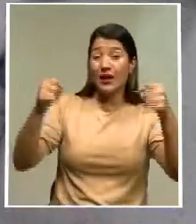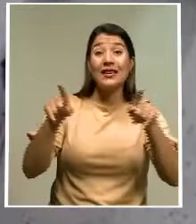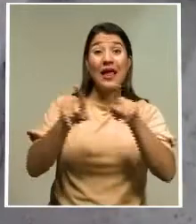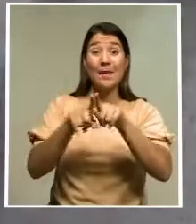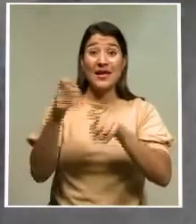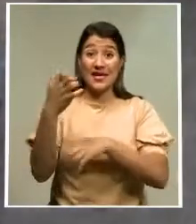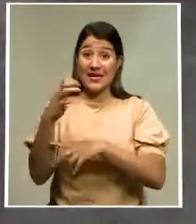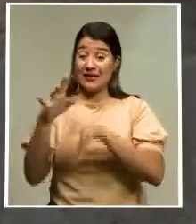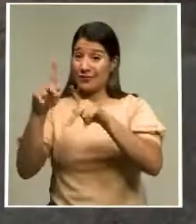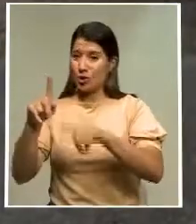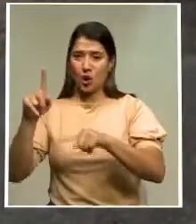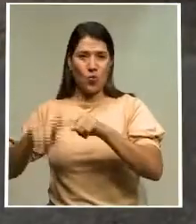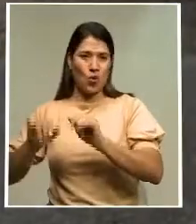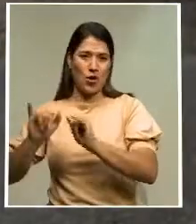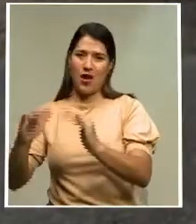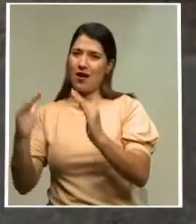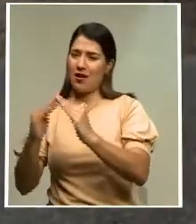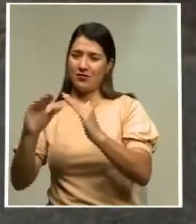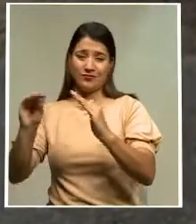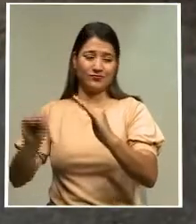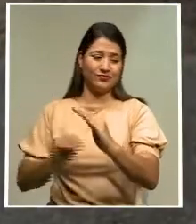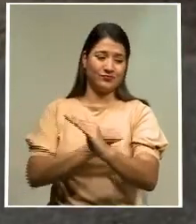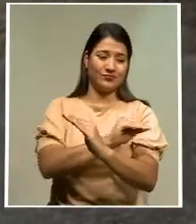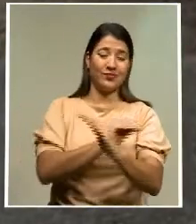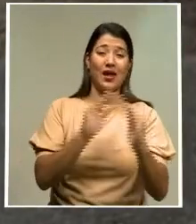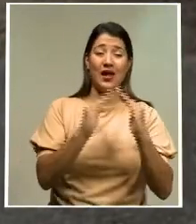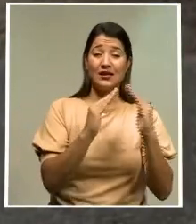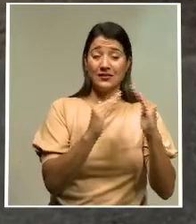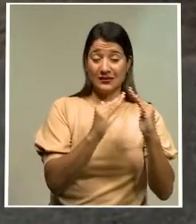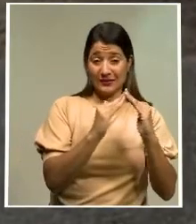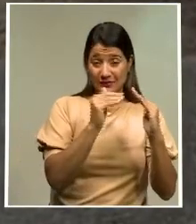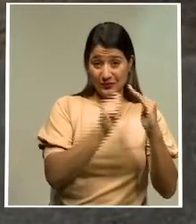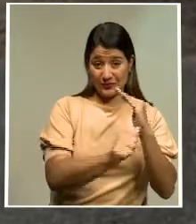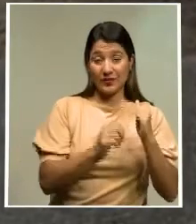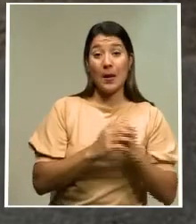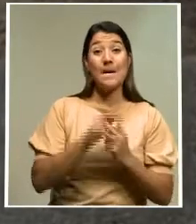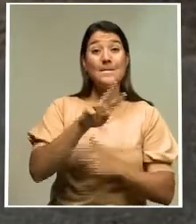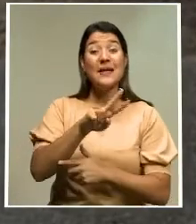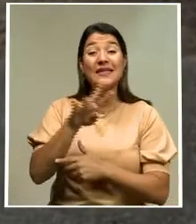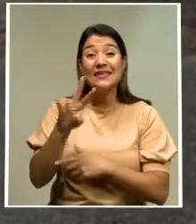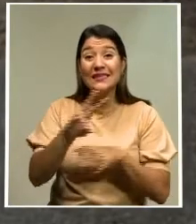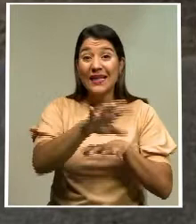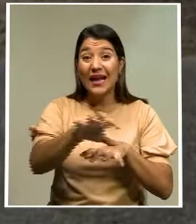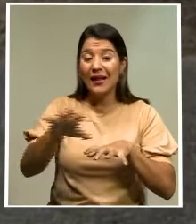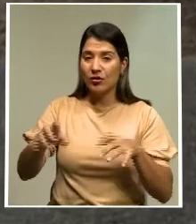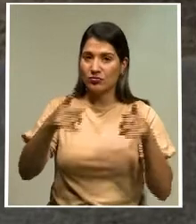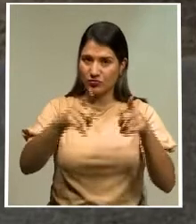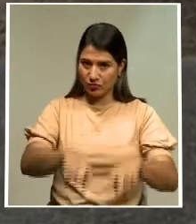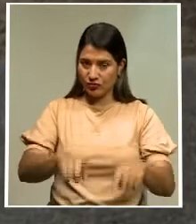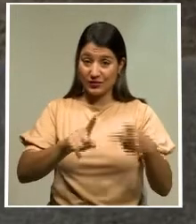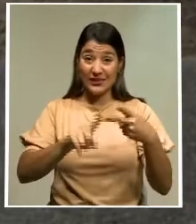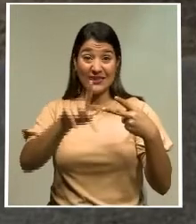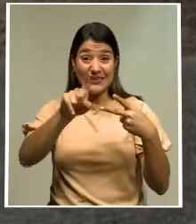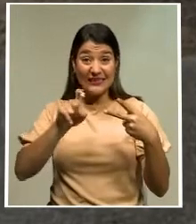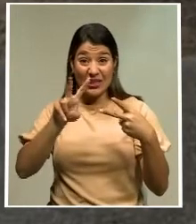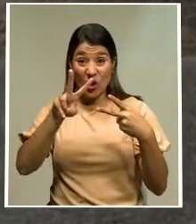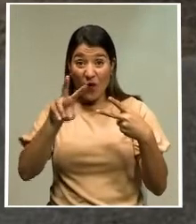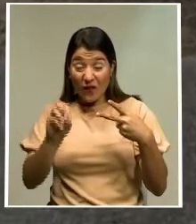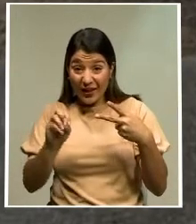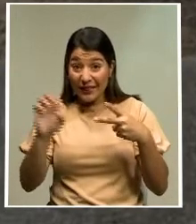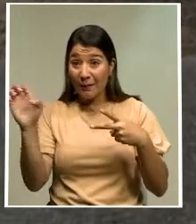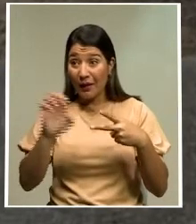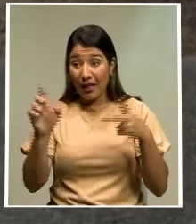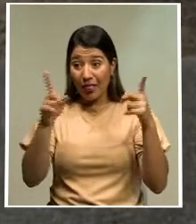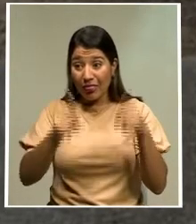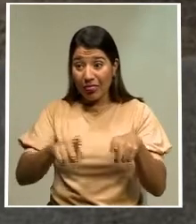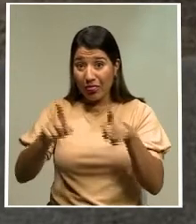albergue. Veamos, 27 cantones con eventos, 120 eventos reportados ante la Comisión Nacional de